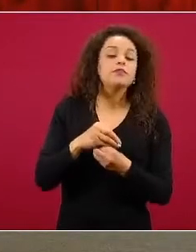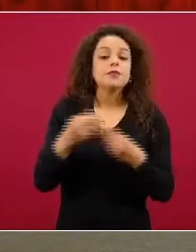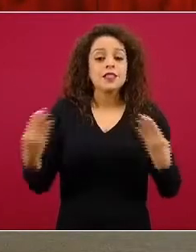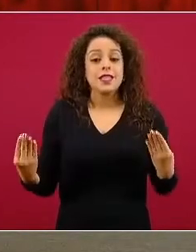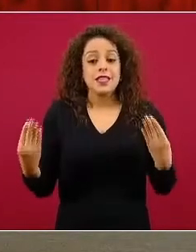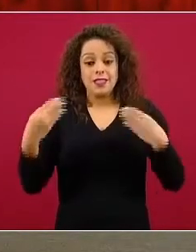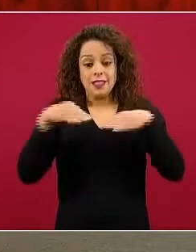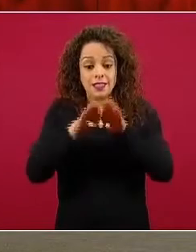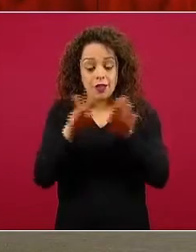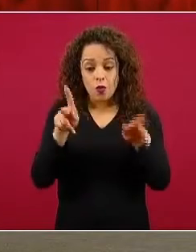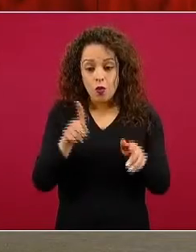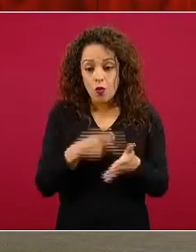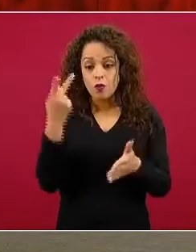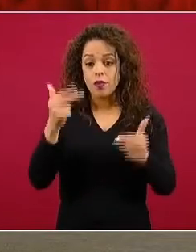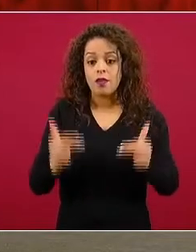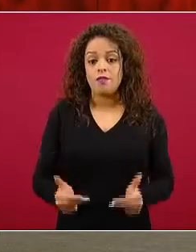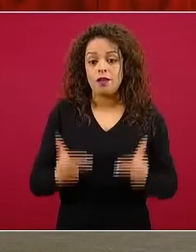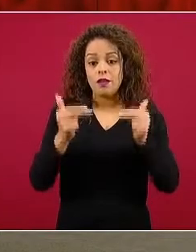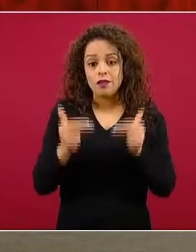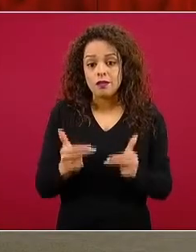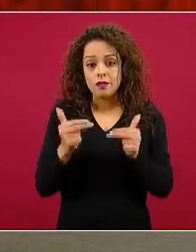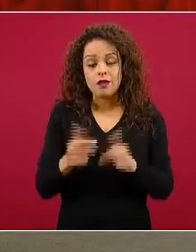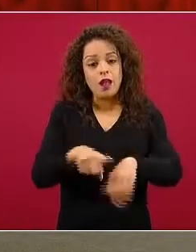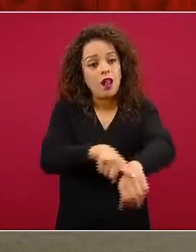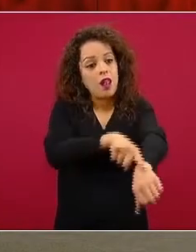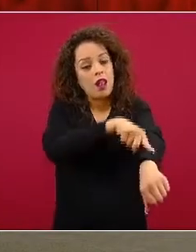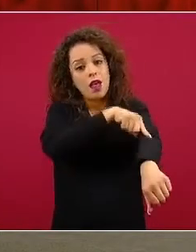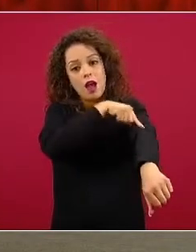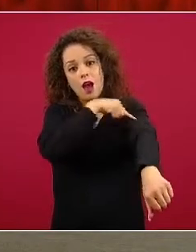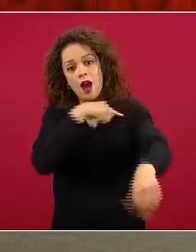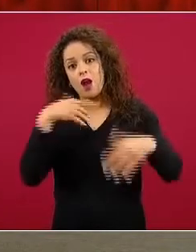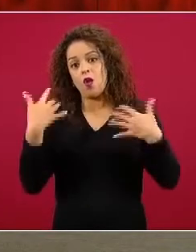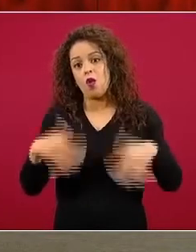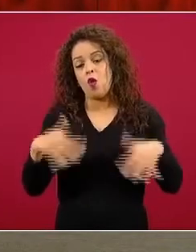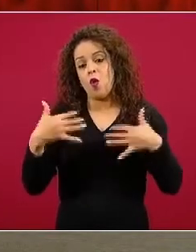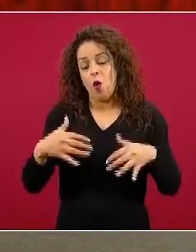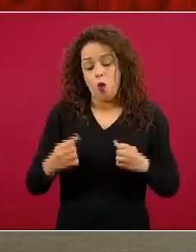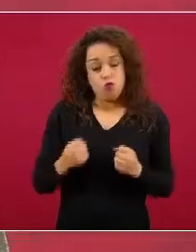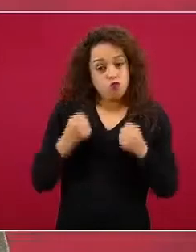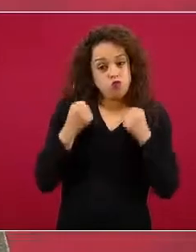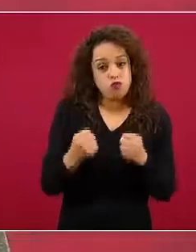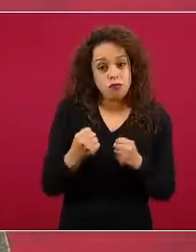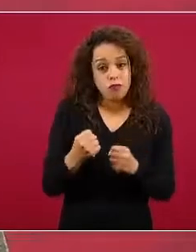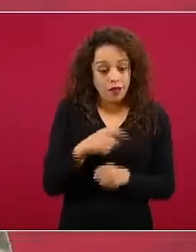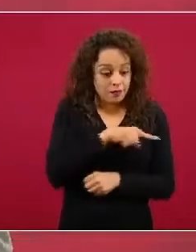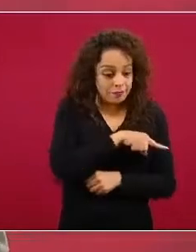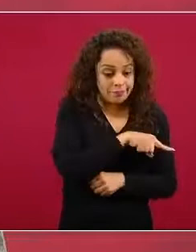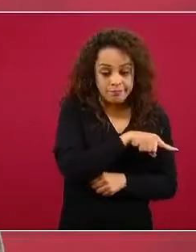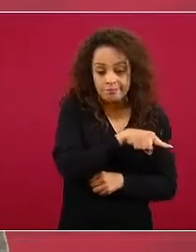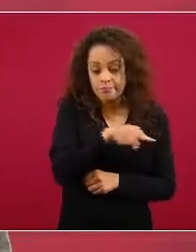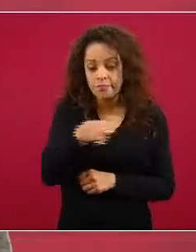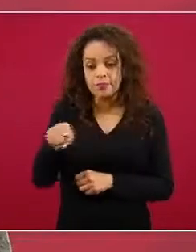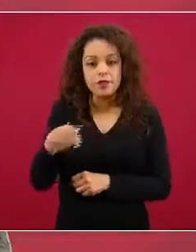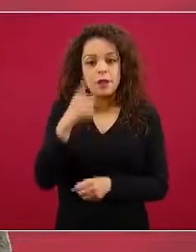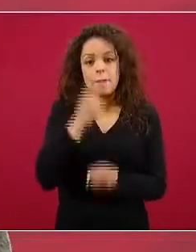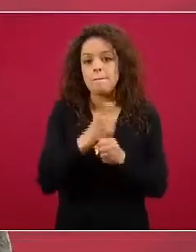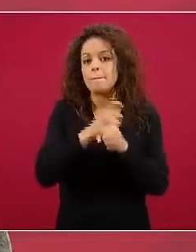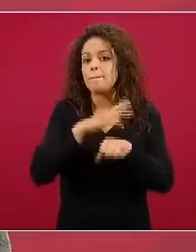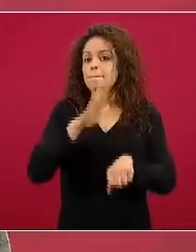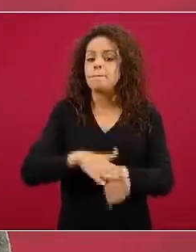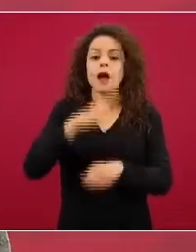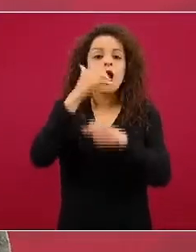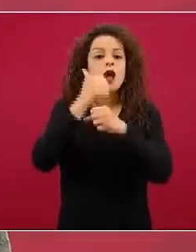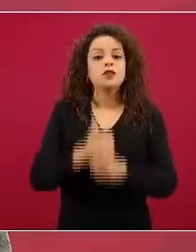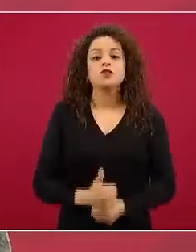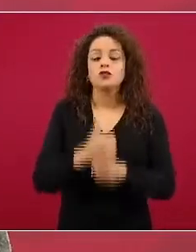demasiado estricto, demasiado prolongado, estas personas son las primeras que van a sufrir.